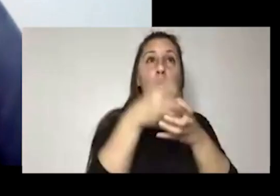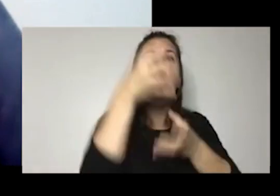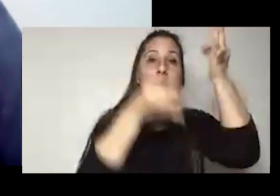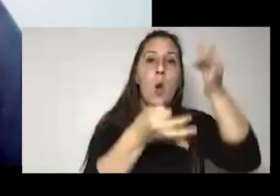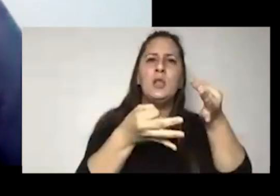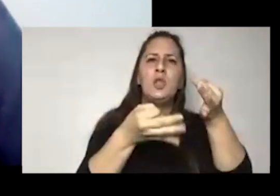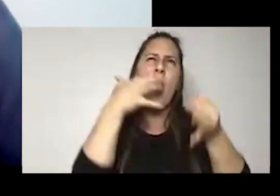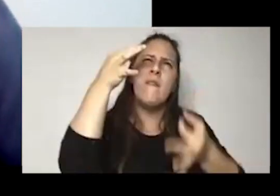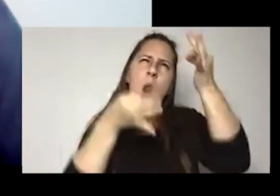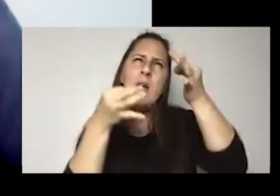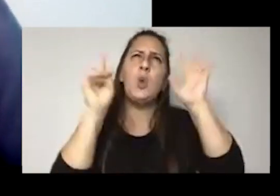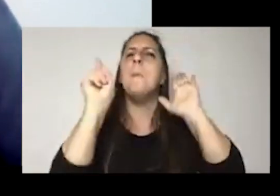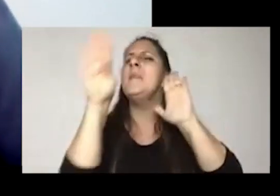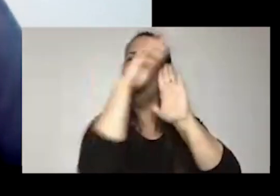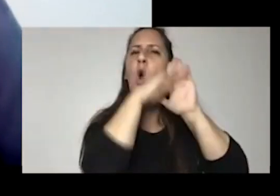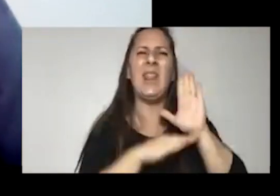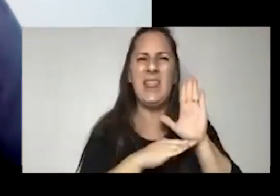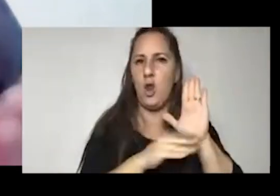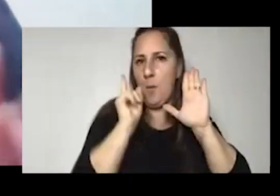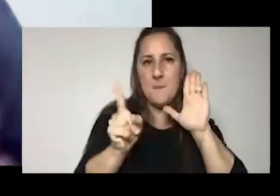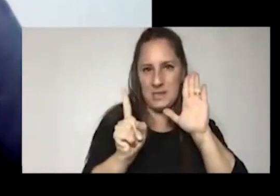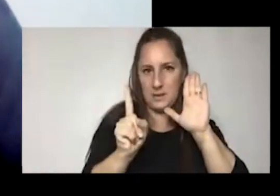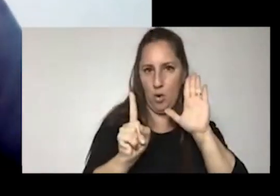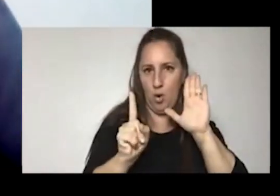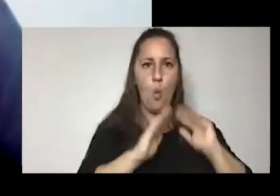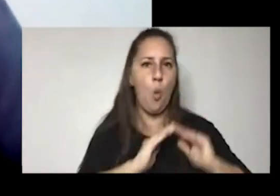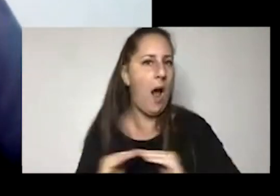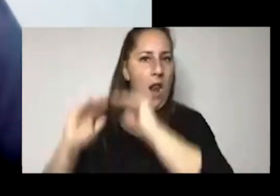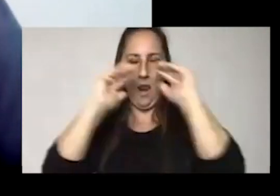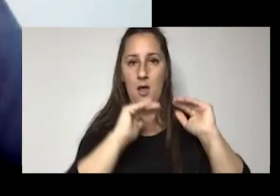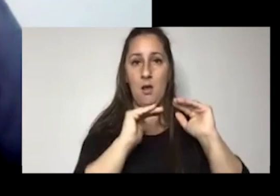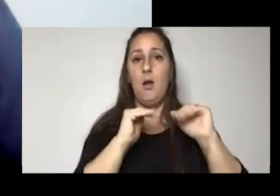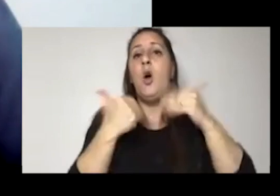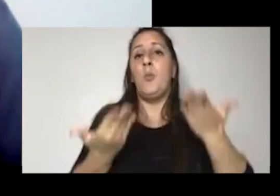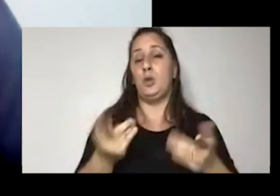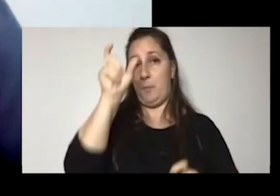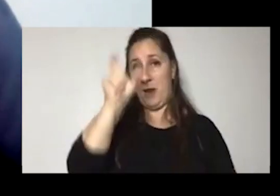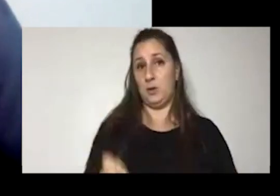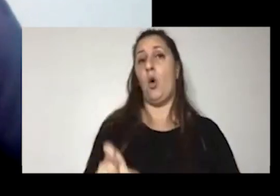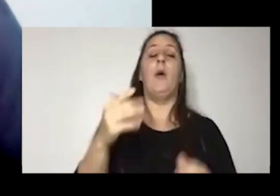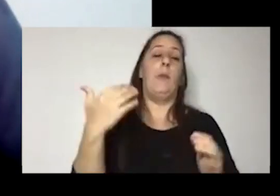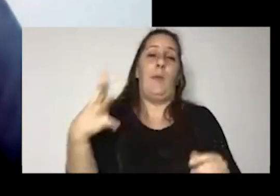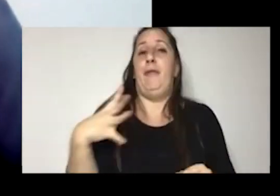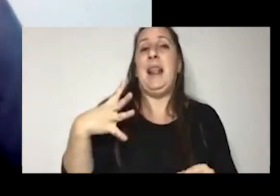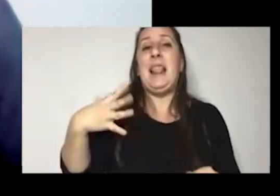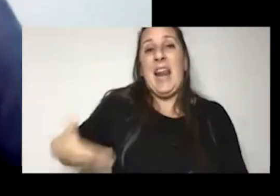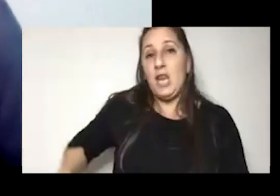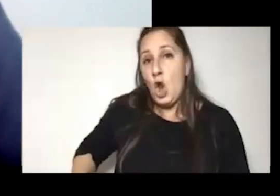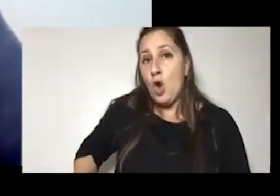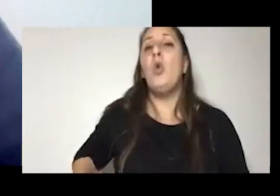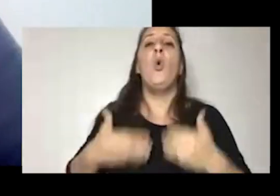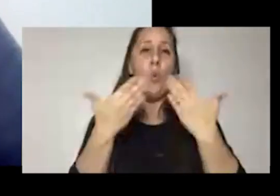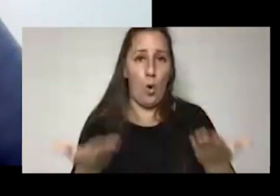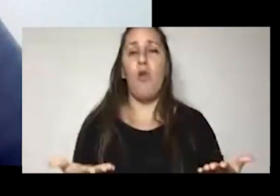mismos criterios. Por lo cual, hay personas que, como vos decís, bueno, le falta un riñón, perfecto. Hay personas que ingresan